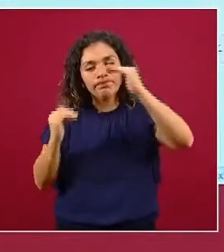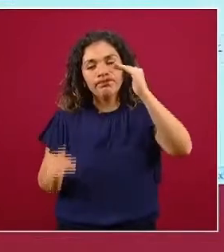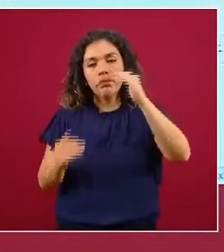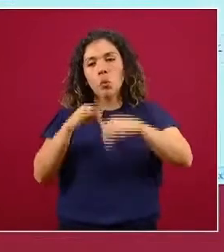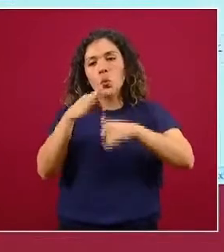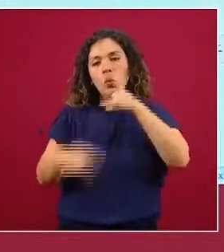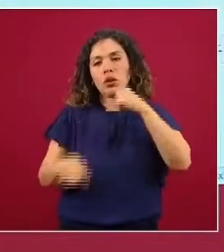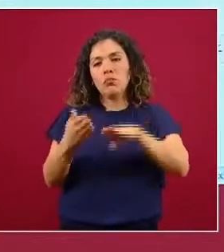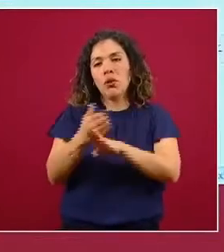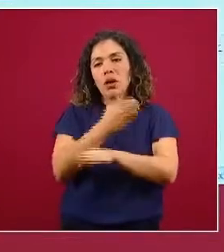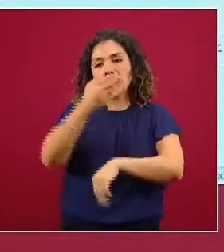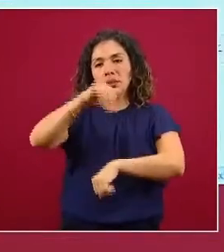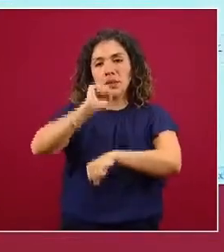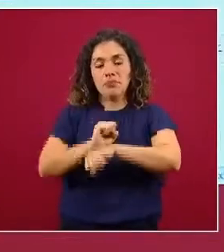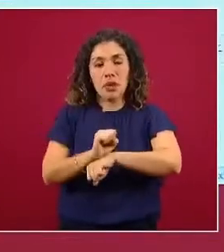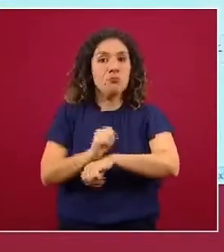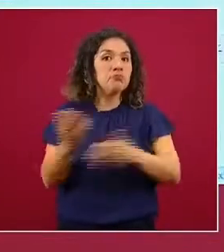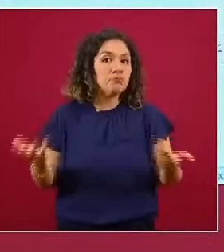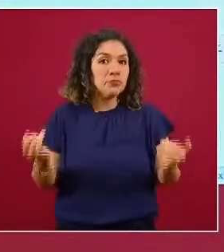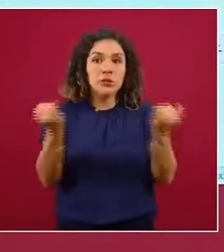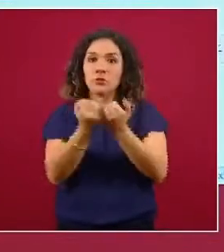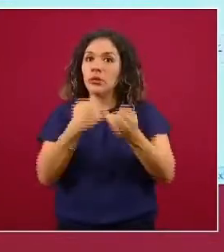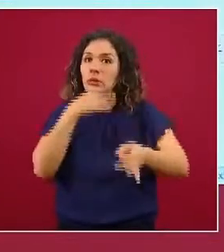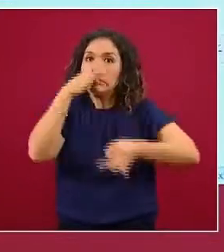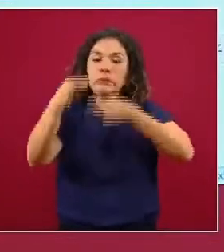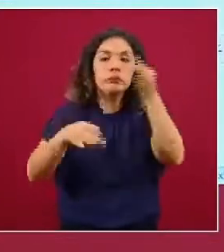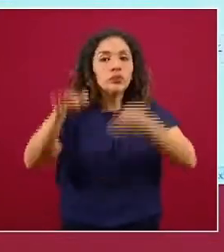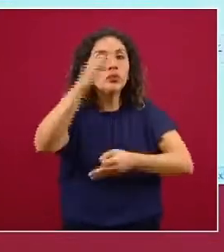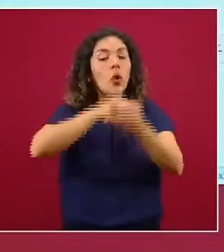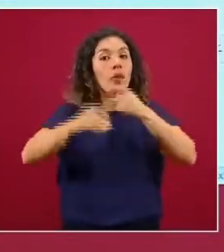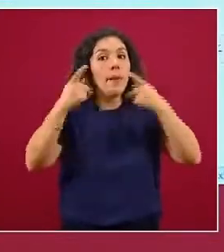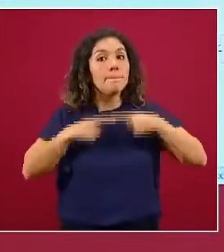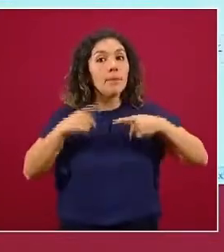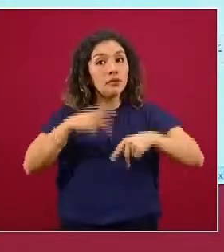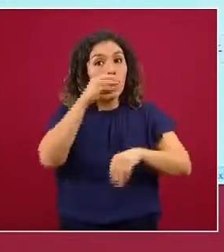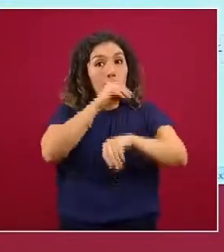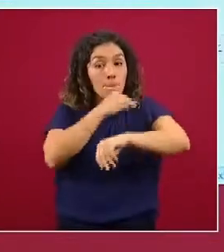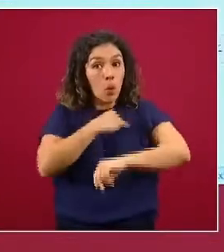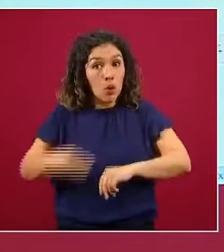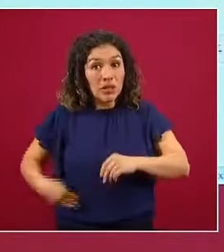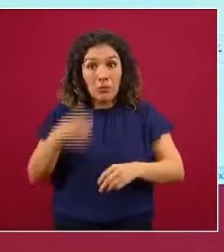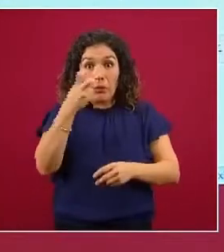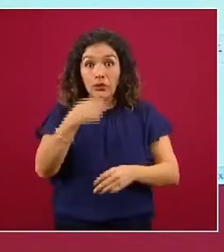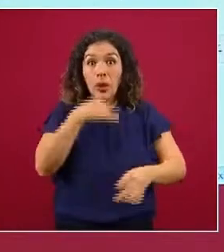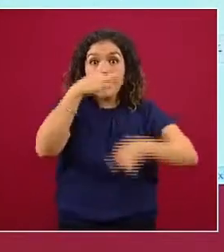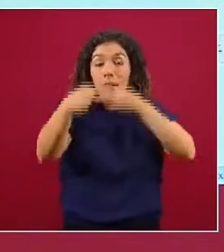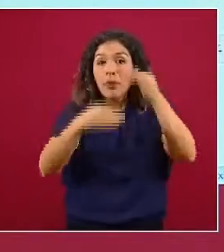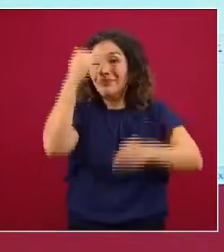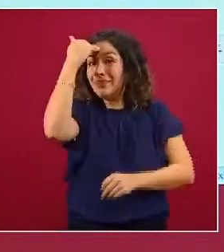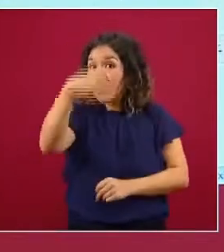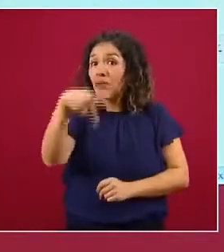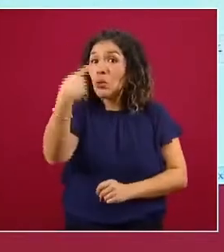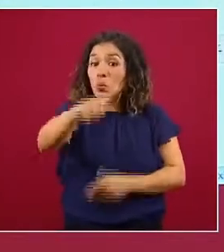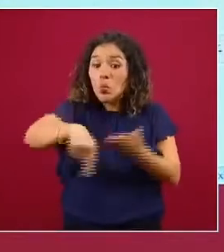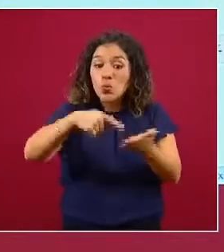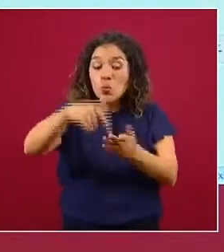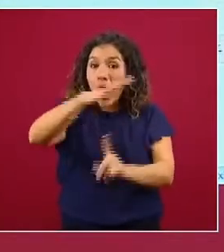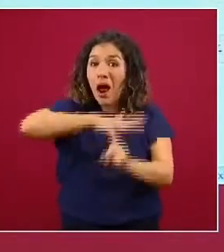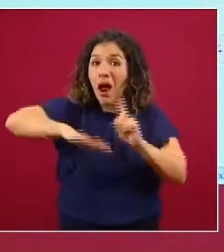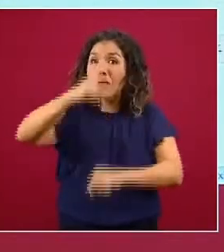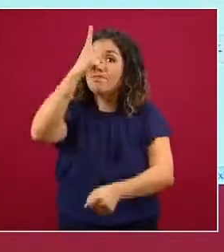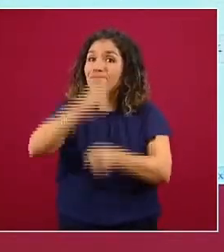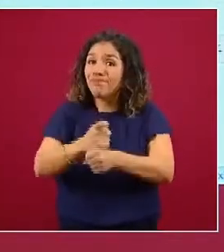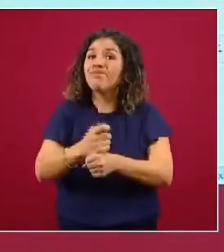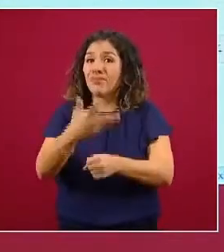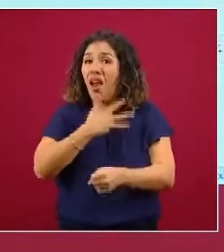última semana. Entonces, igual el llamado a todas las personas que están en estos municipios, sepan que sus municipios son los que se